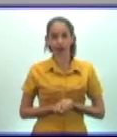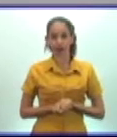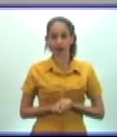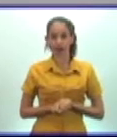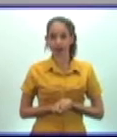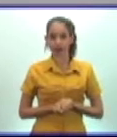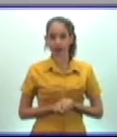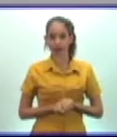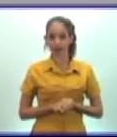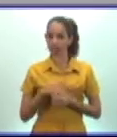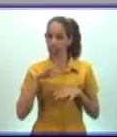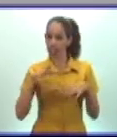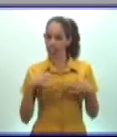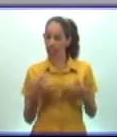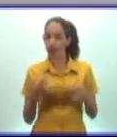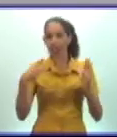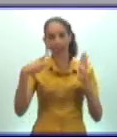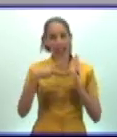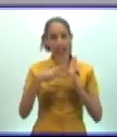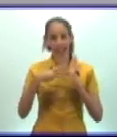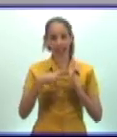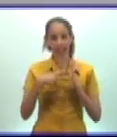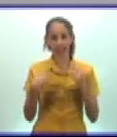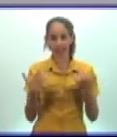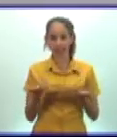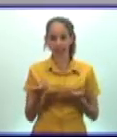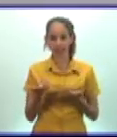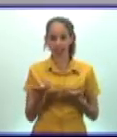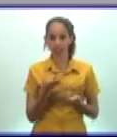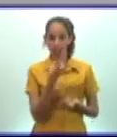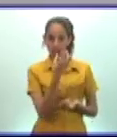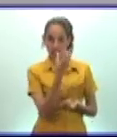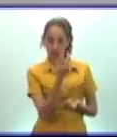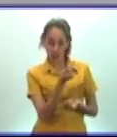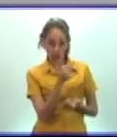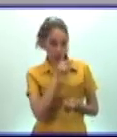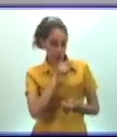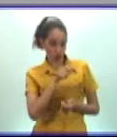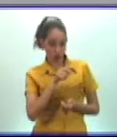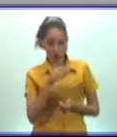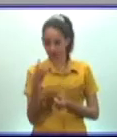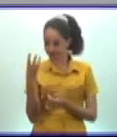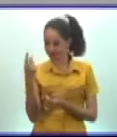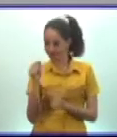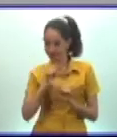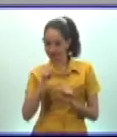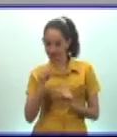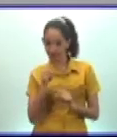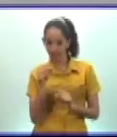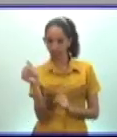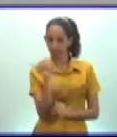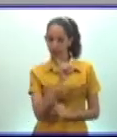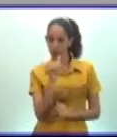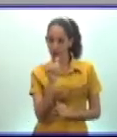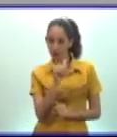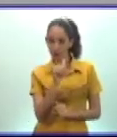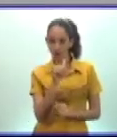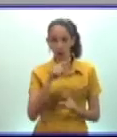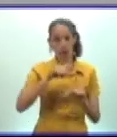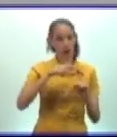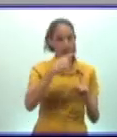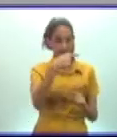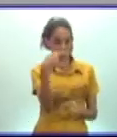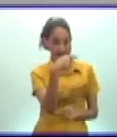En la división, si el dividendo y el divisor tienen igual signo, entonces